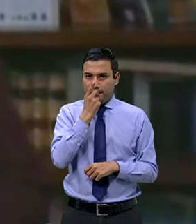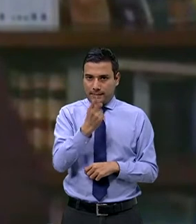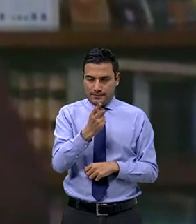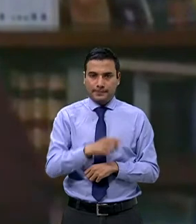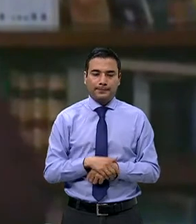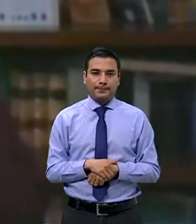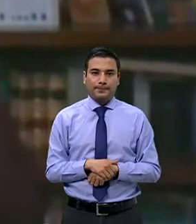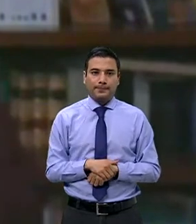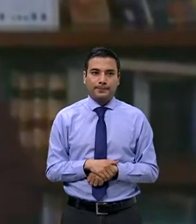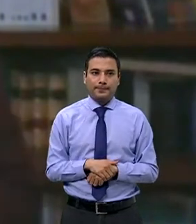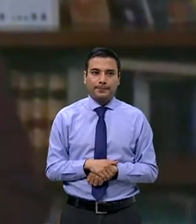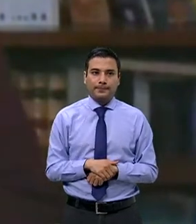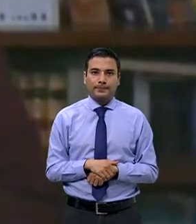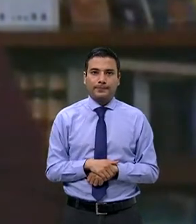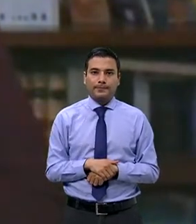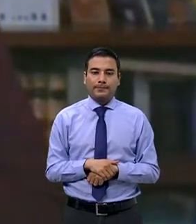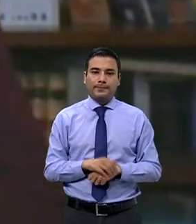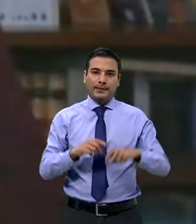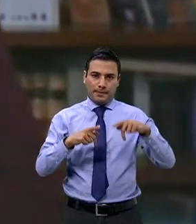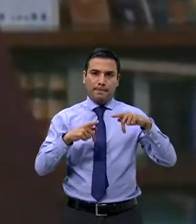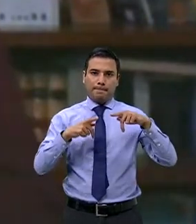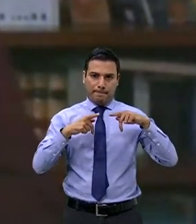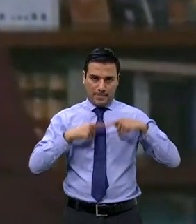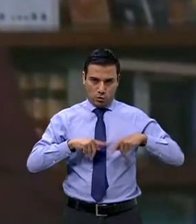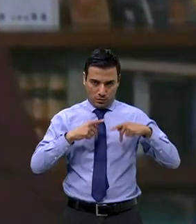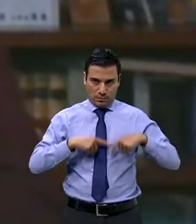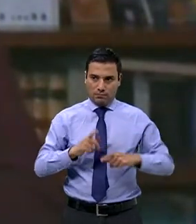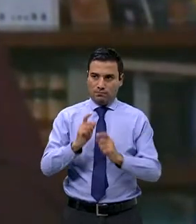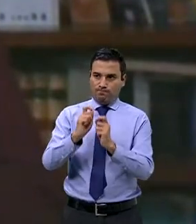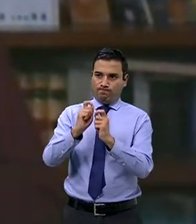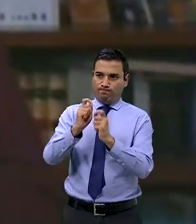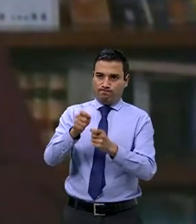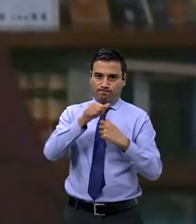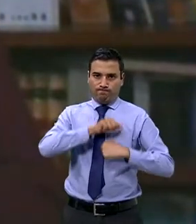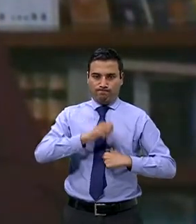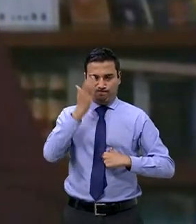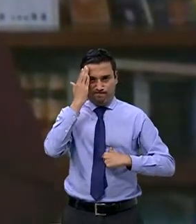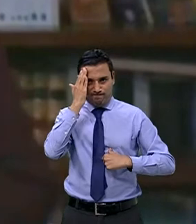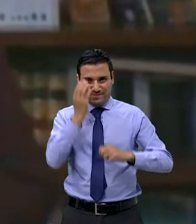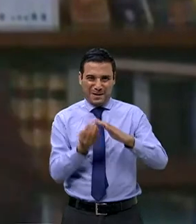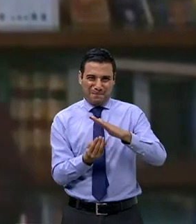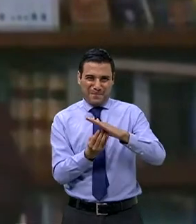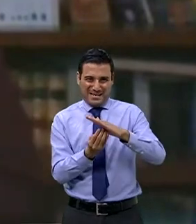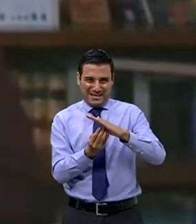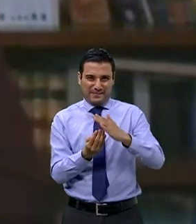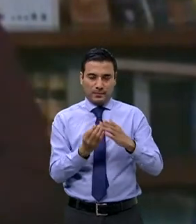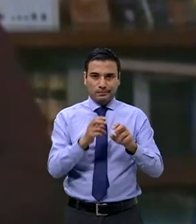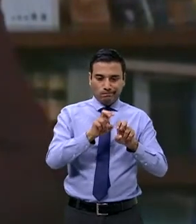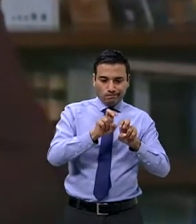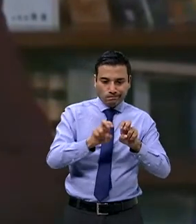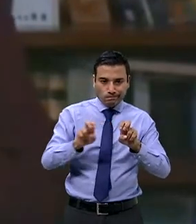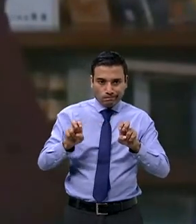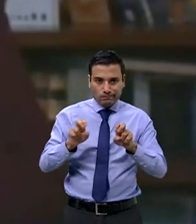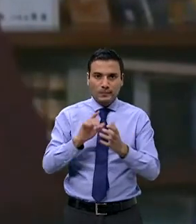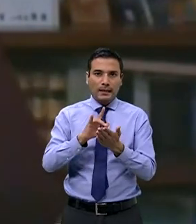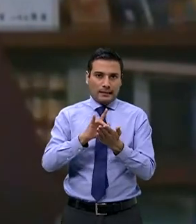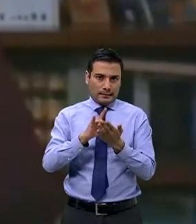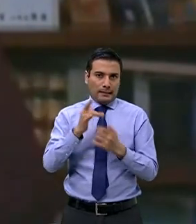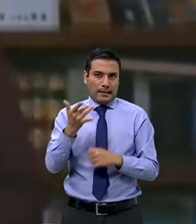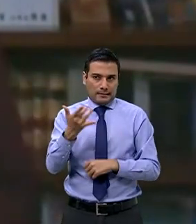personas que estuvieron en las mesas las receptoras que te aceptaron trabajar otra vez